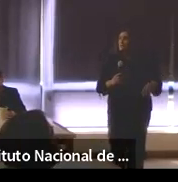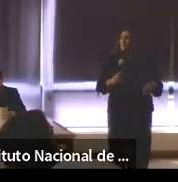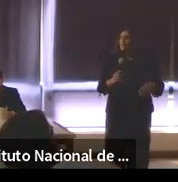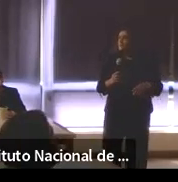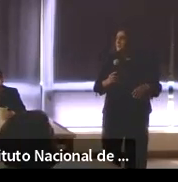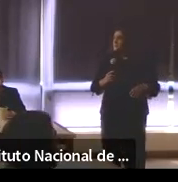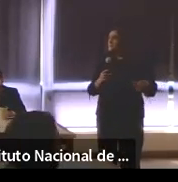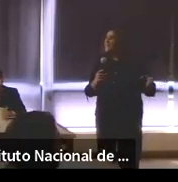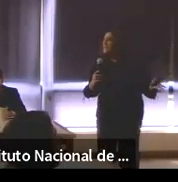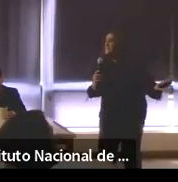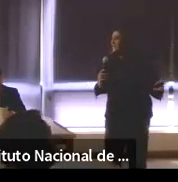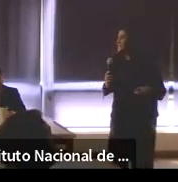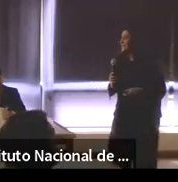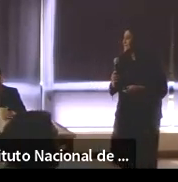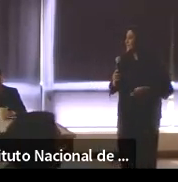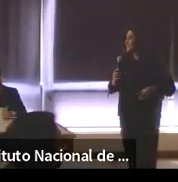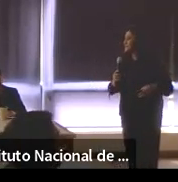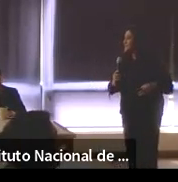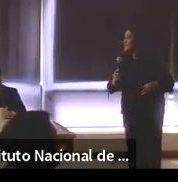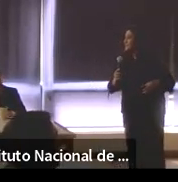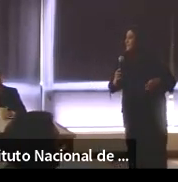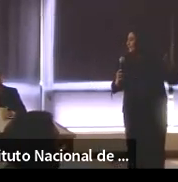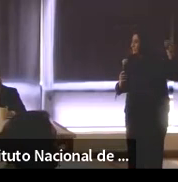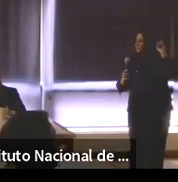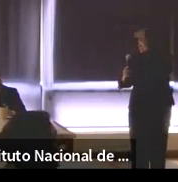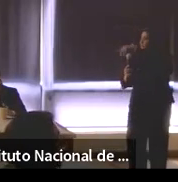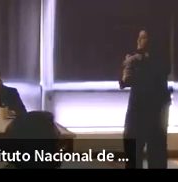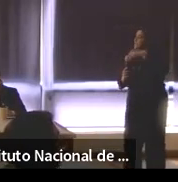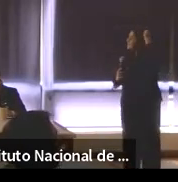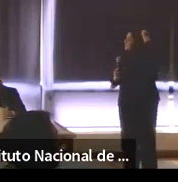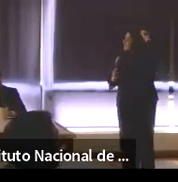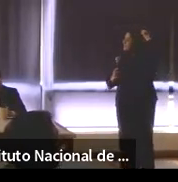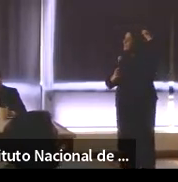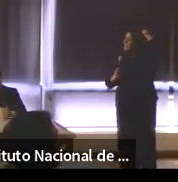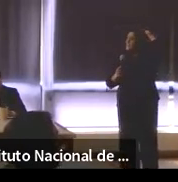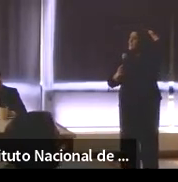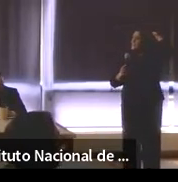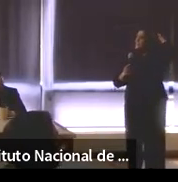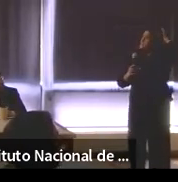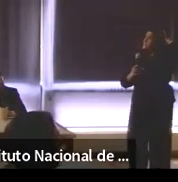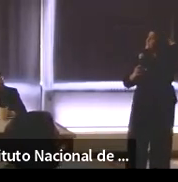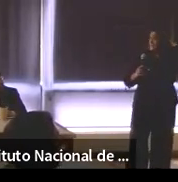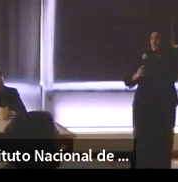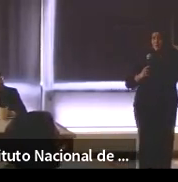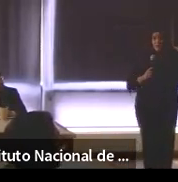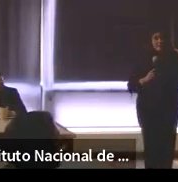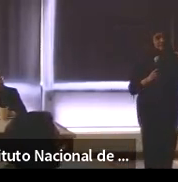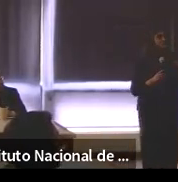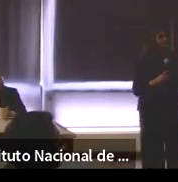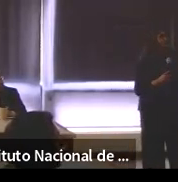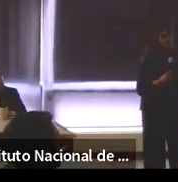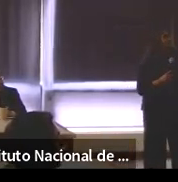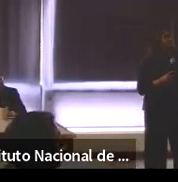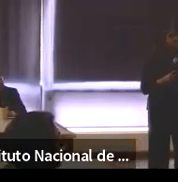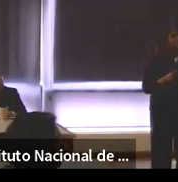es una receta de cocina lo que dice la literatura en el conflicto que te dije que tenía que pues tiene seguramente